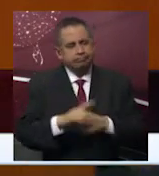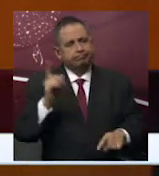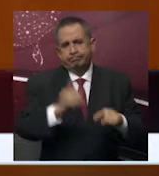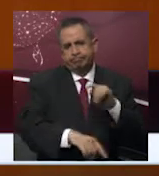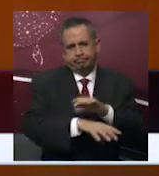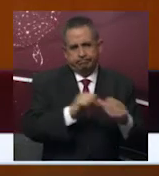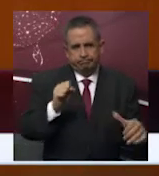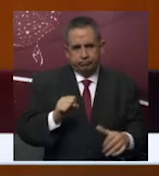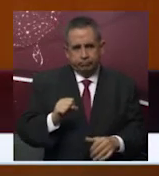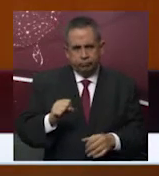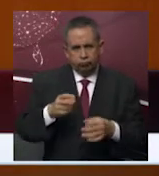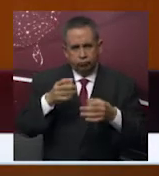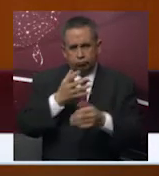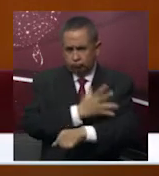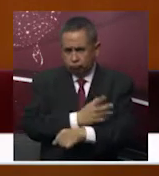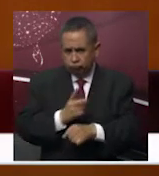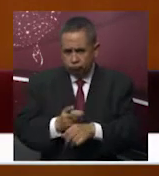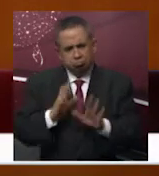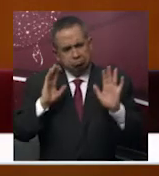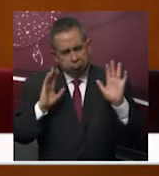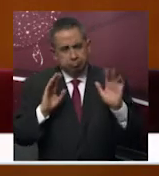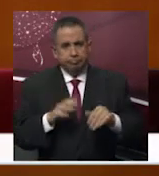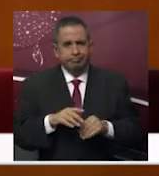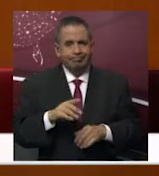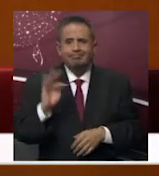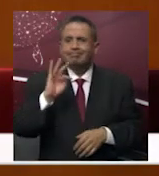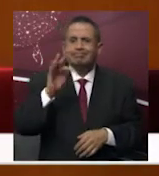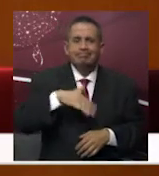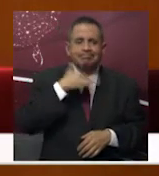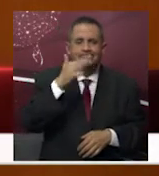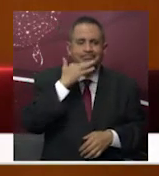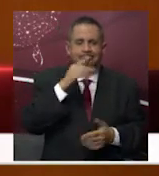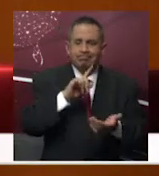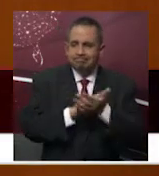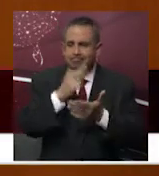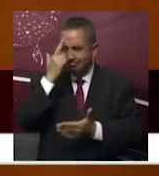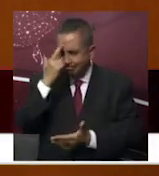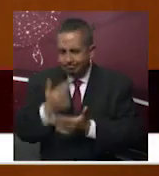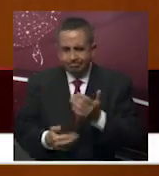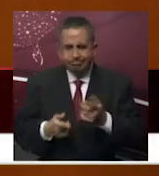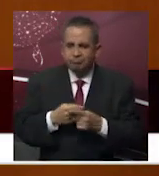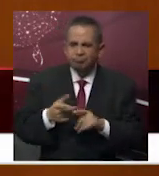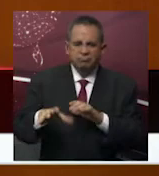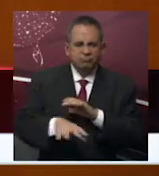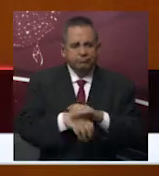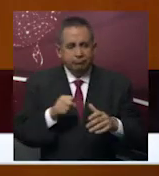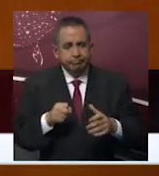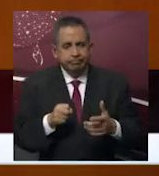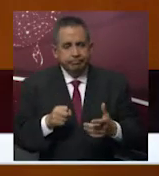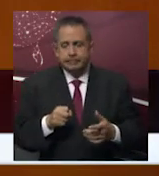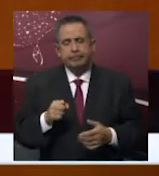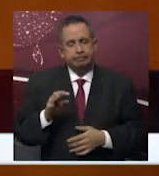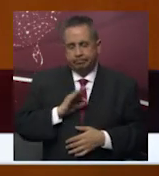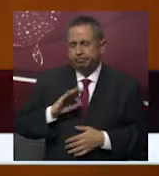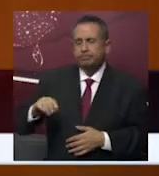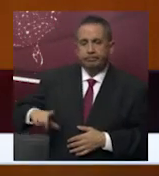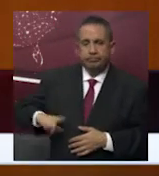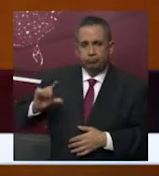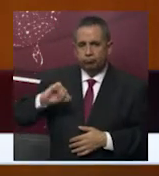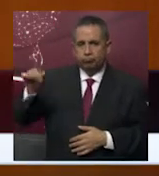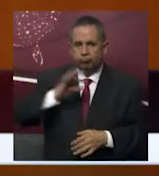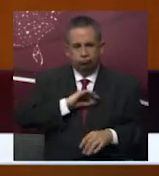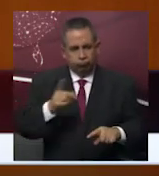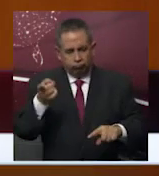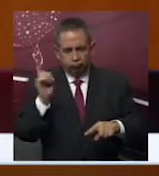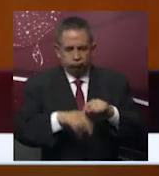Cuando estos son adquiridos mediante la comisión de determinados delitos o destinada a ellos, la autoridad podrá